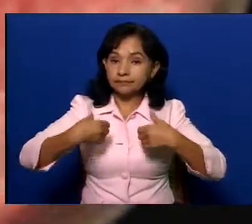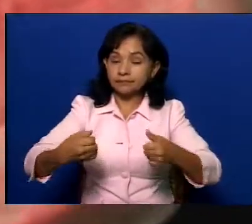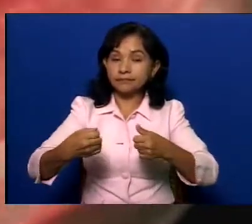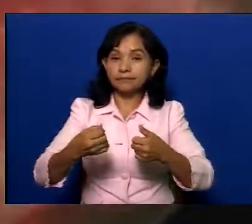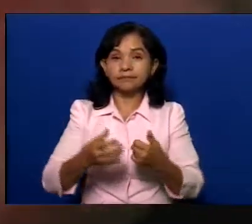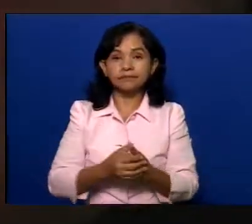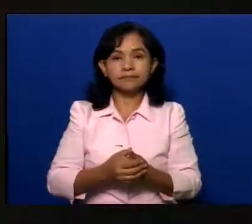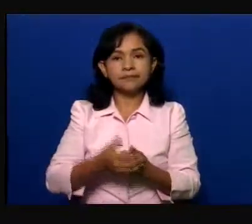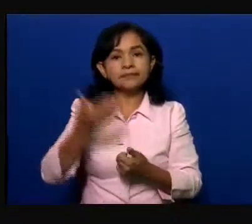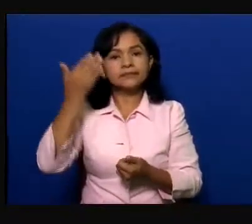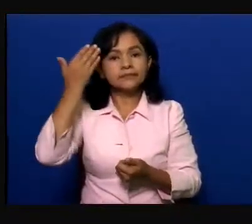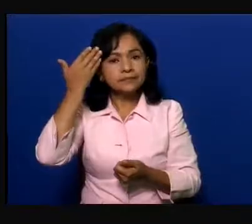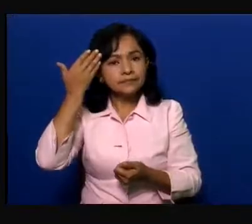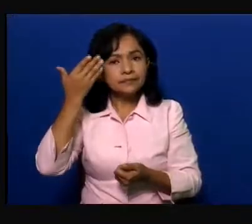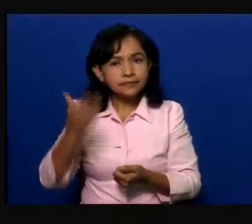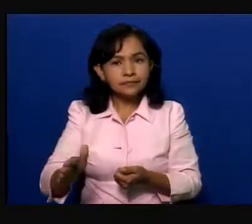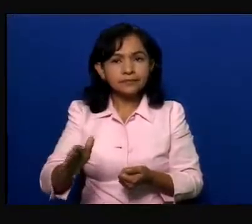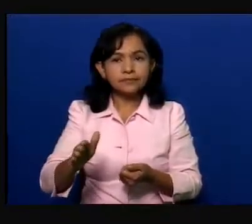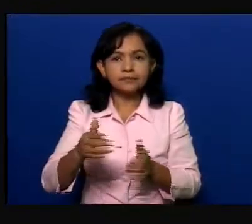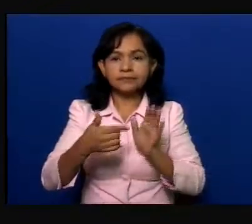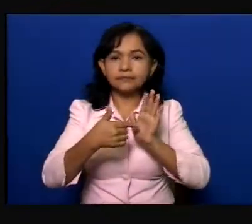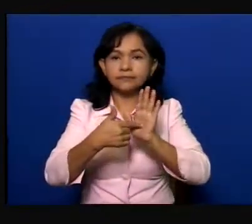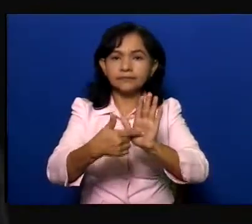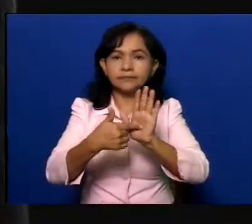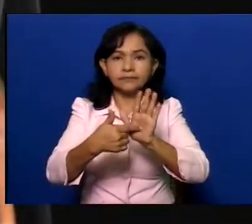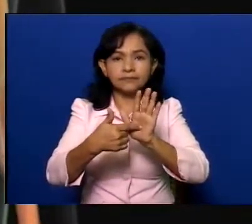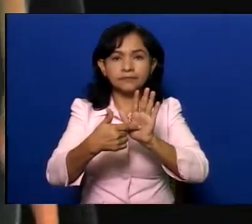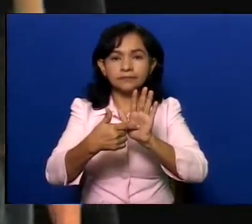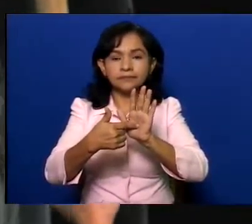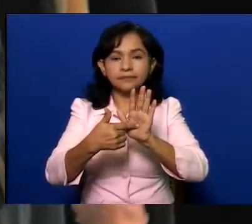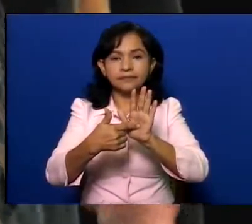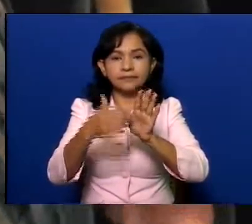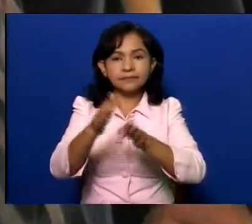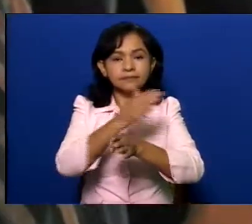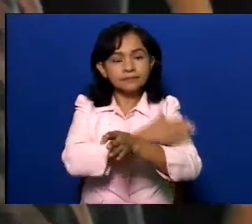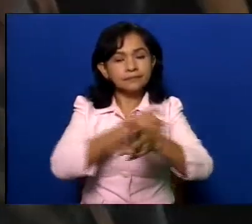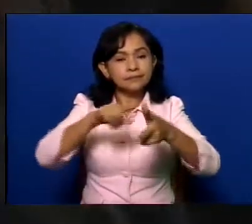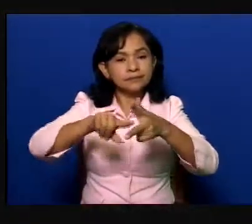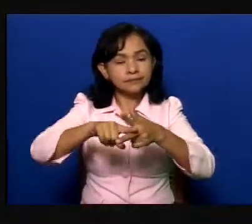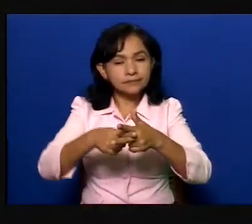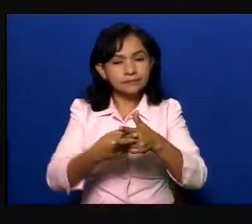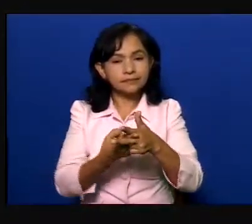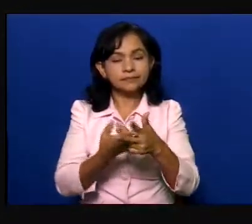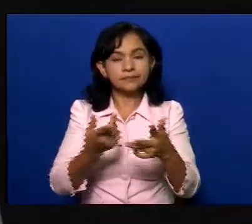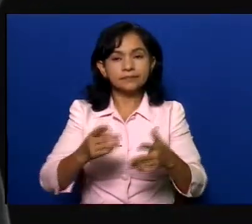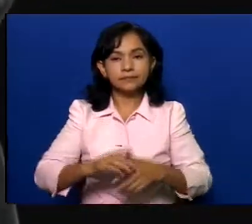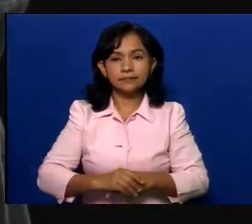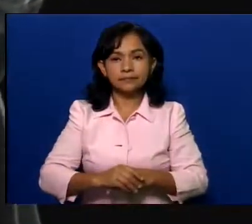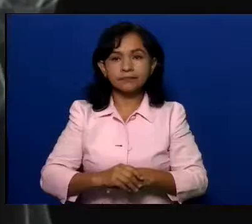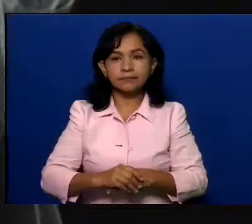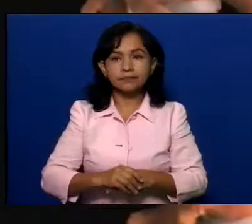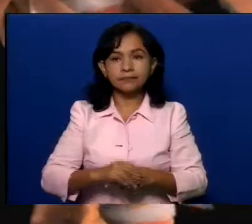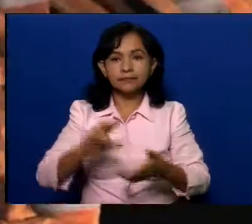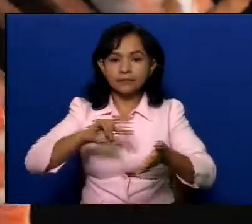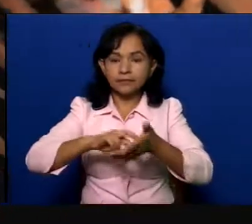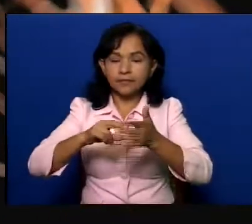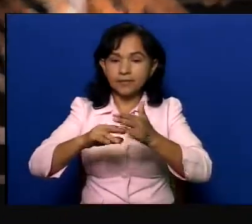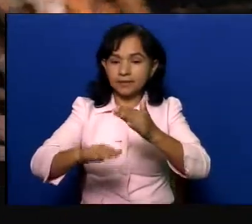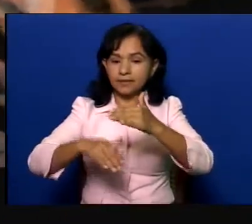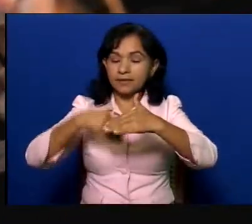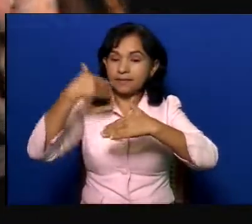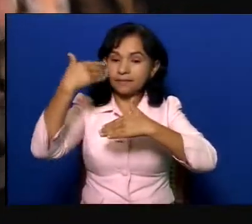Pero sabemos que el comportamiento, por ejemplo, como decíamos al inicio, es que después